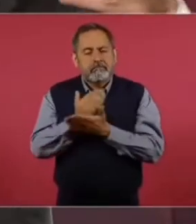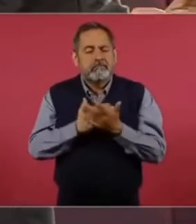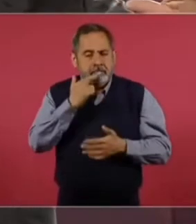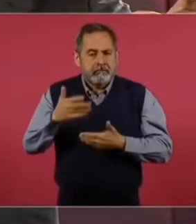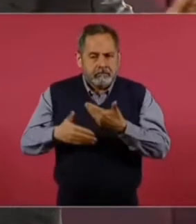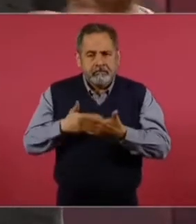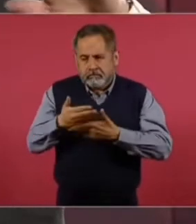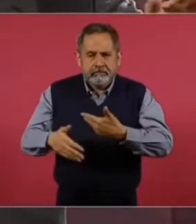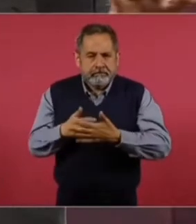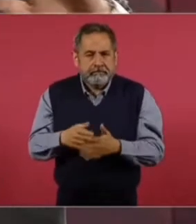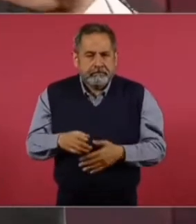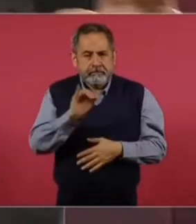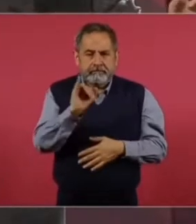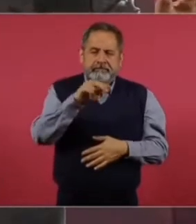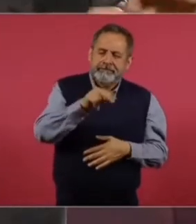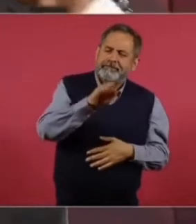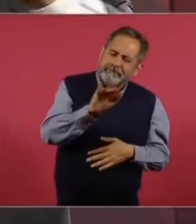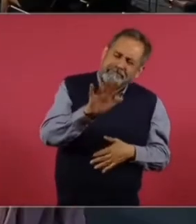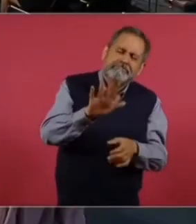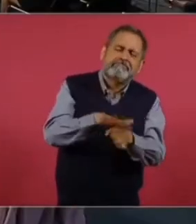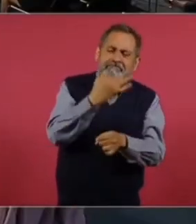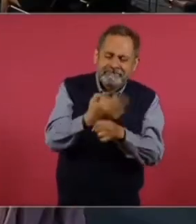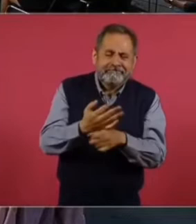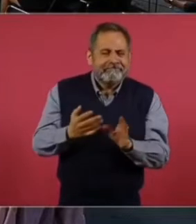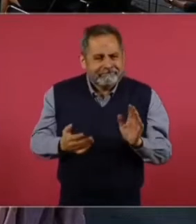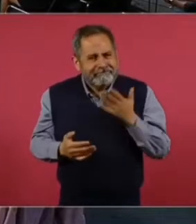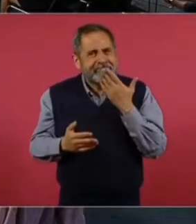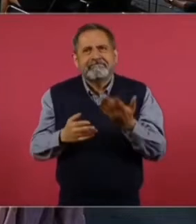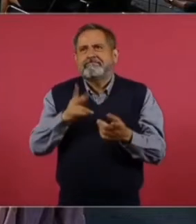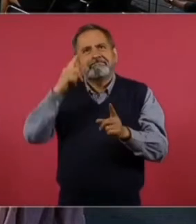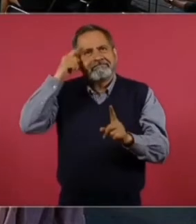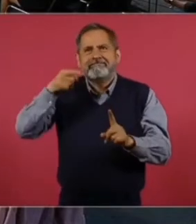para eso el INSABI y para otras cosas, pero no era lo que